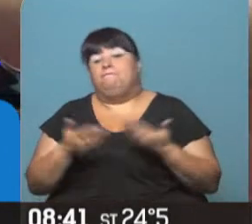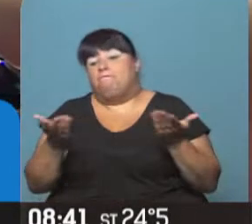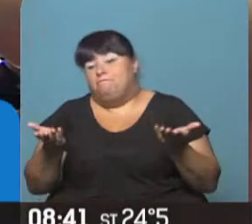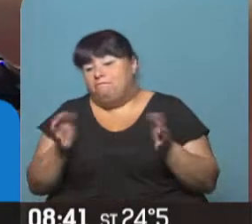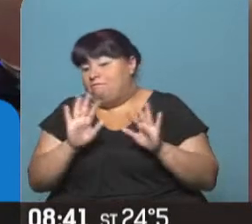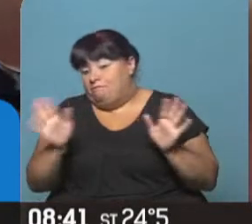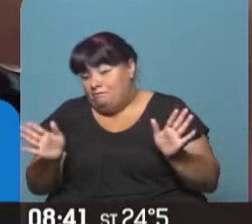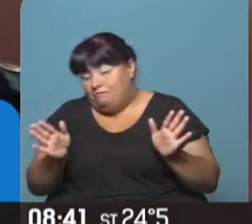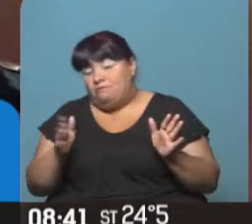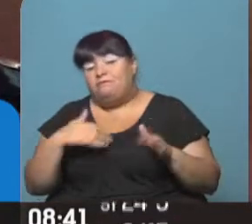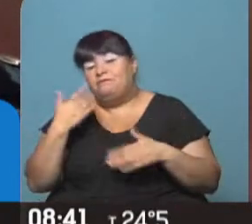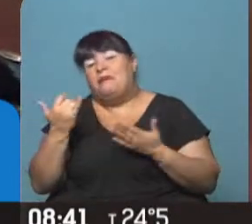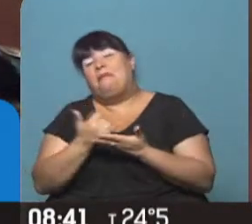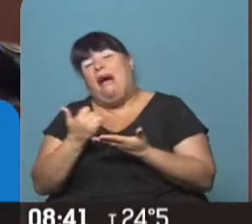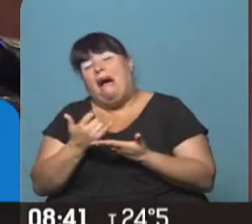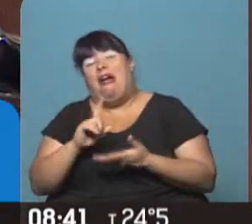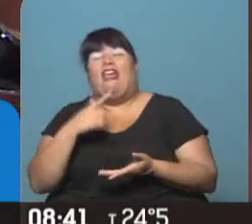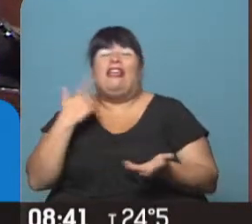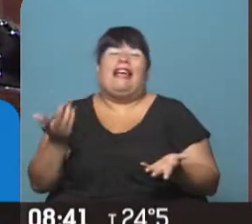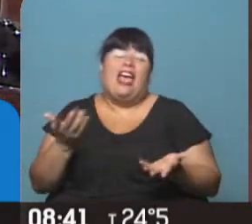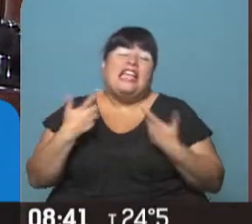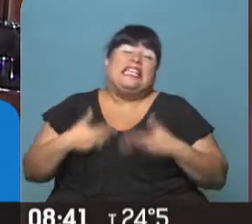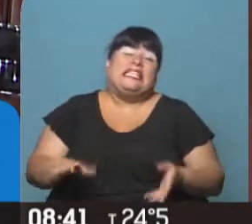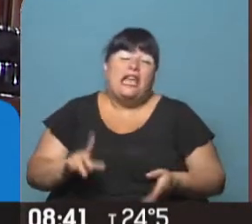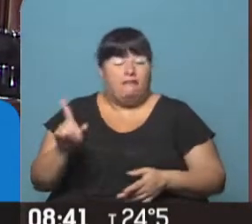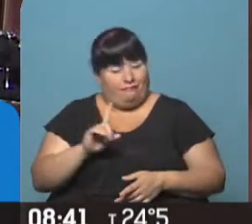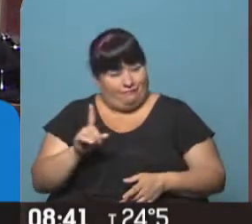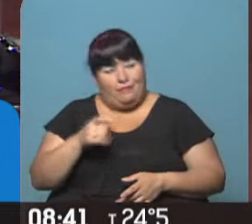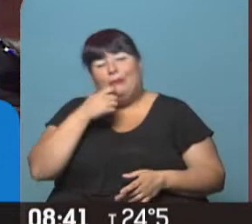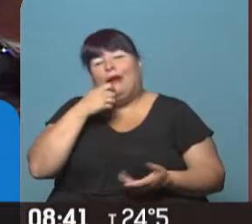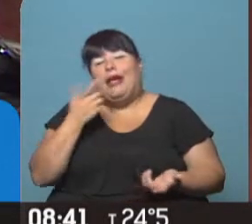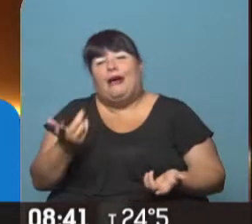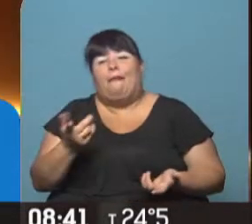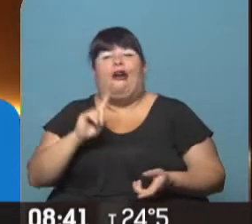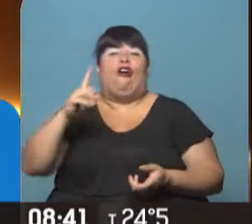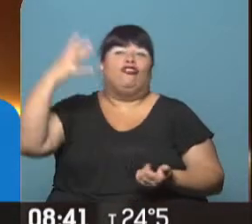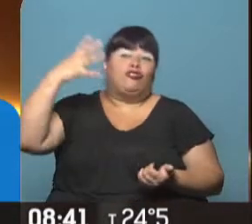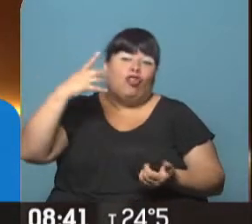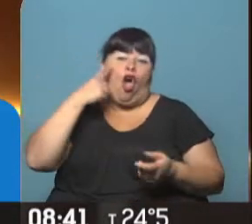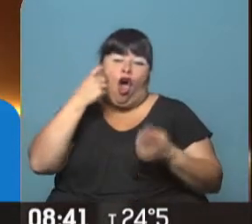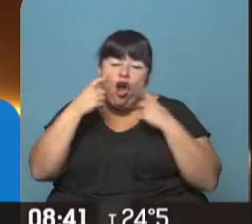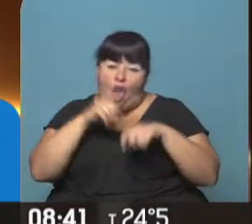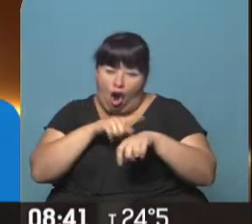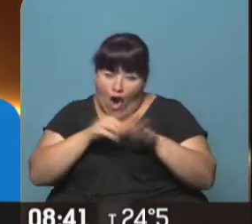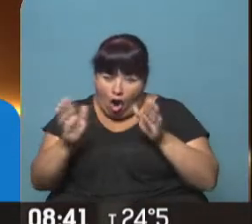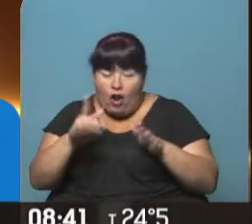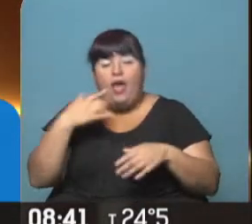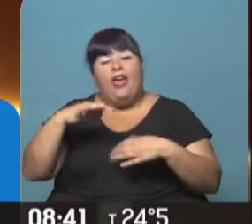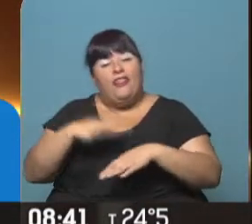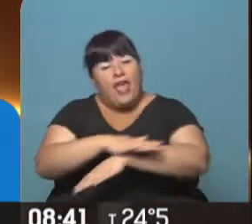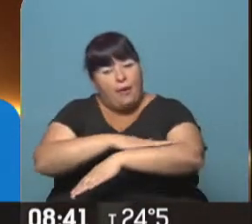Bueno, las cosas banales, no banales, sino las cosas simples, de no exponerse al sol en horas pico,